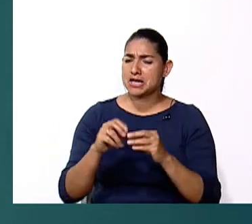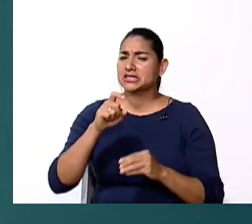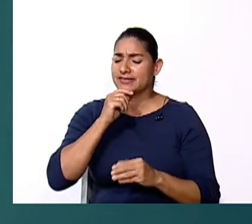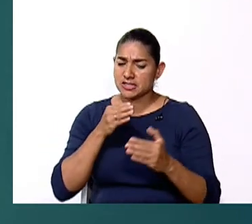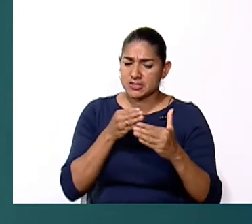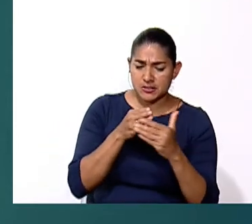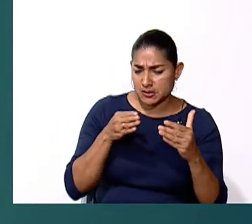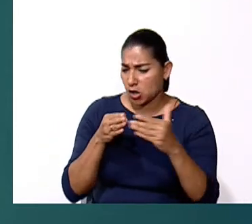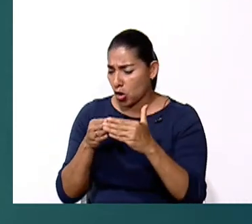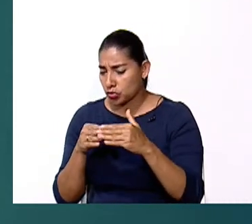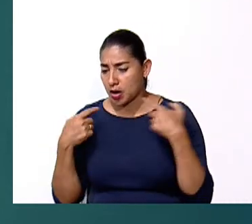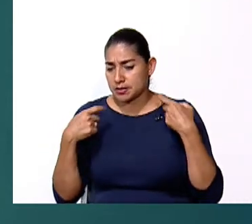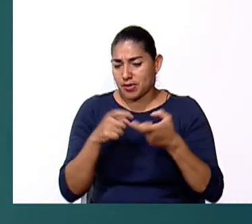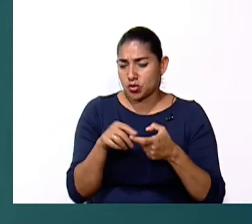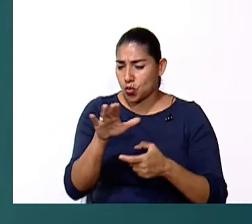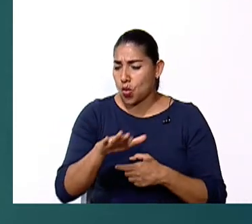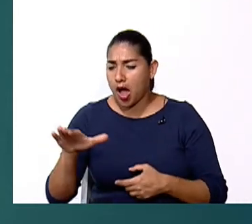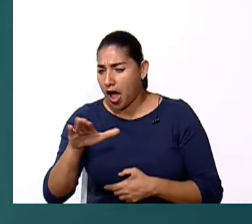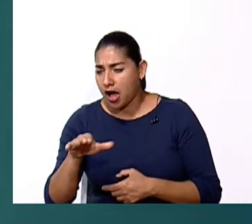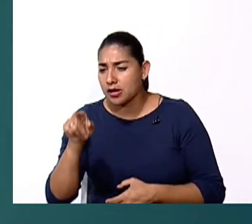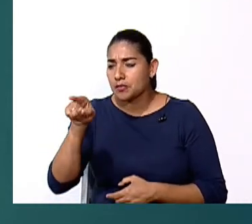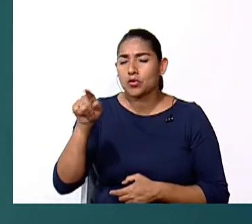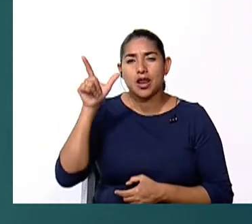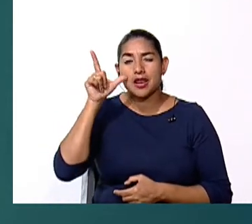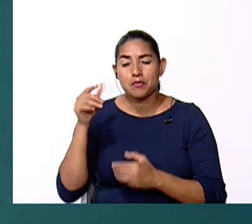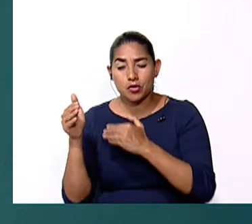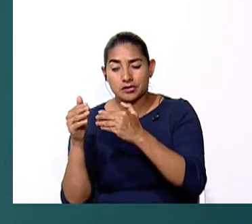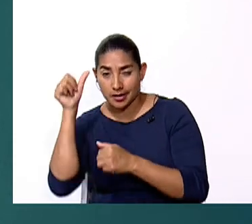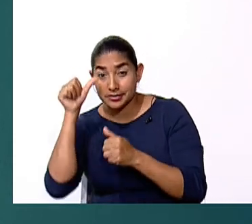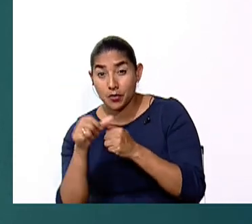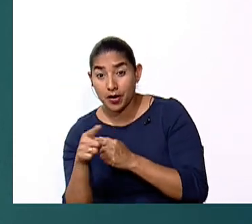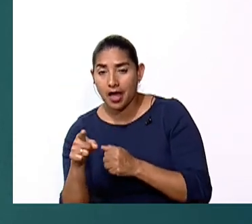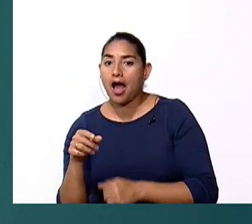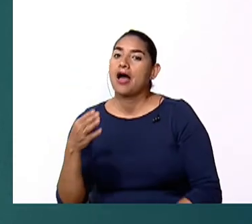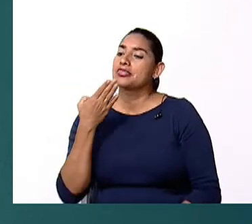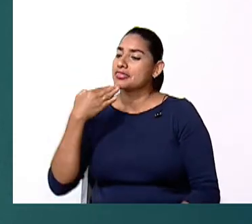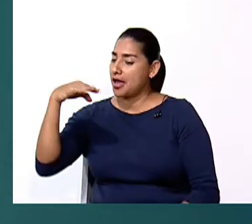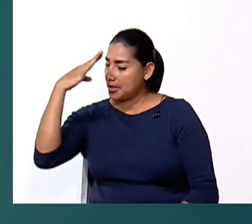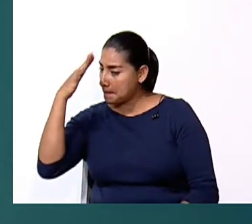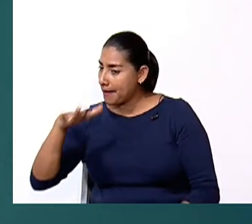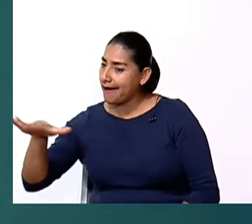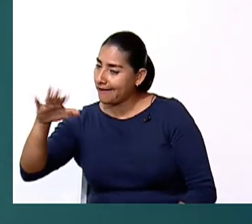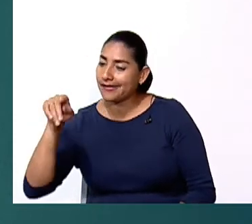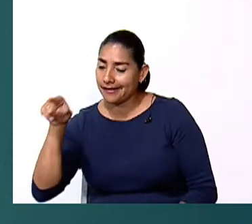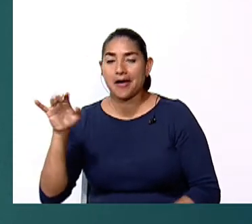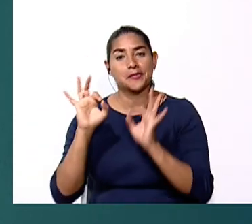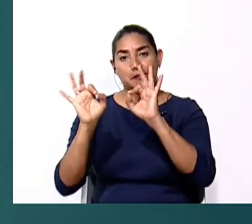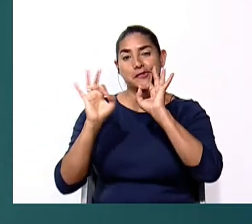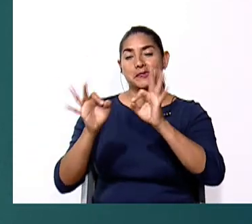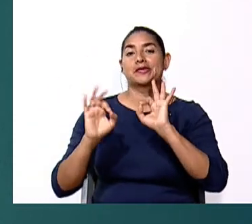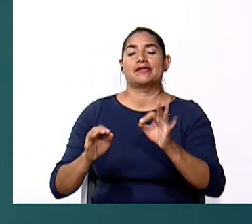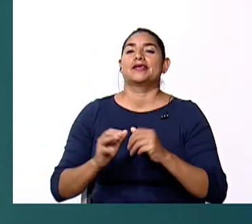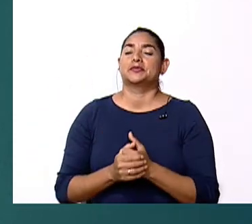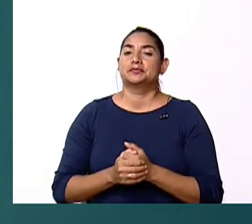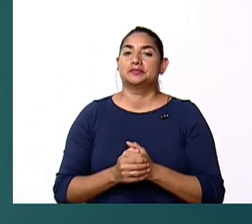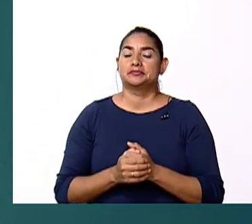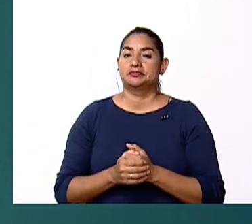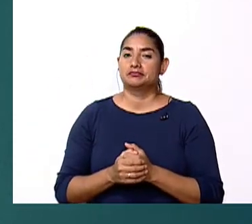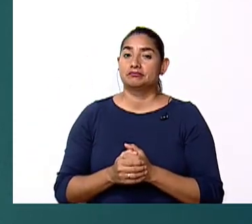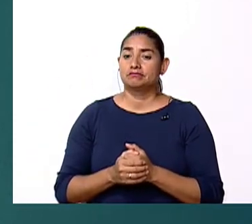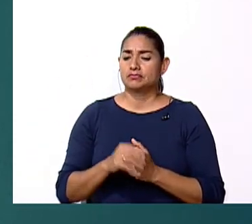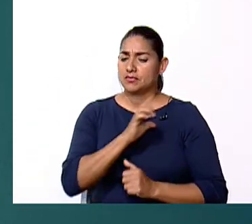cuanto al abastecimiento y al escasearse los alimentos comenzaron los españoles a quitarle el maíz a los indígenas. A